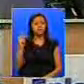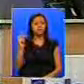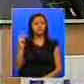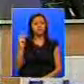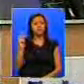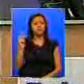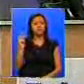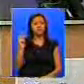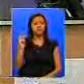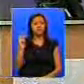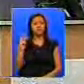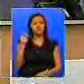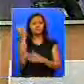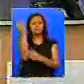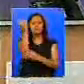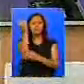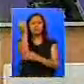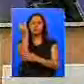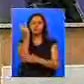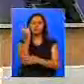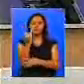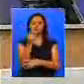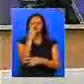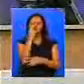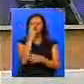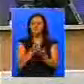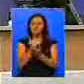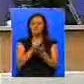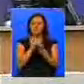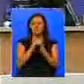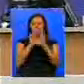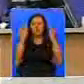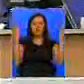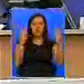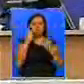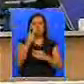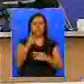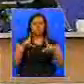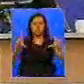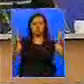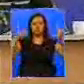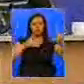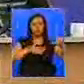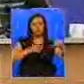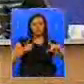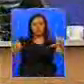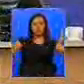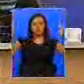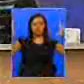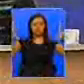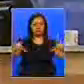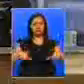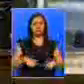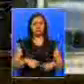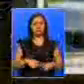esos caricaturistas que quieren generar risa. Póngame en pantalla, por favor, lo que se publicó en algún medio de